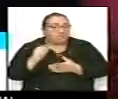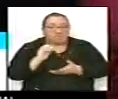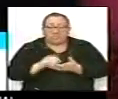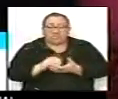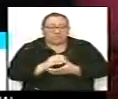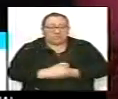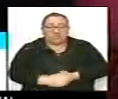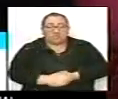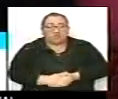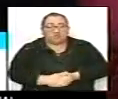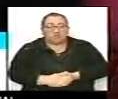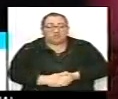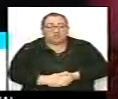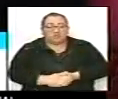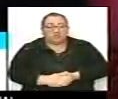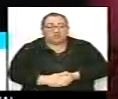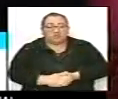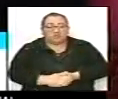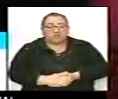vez, sino la tercera, cuarta vez,